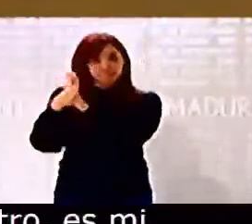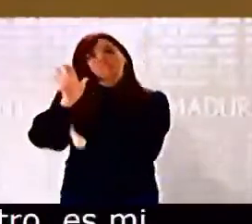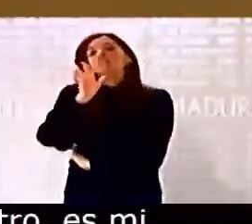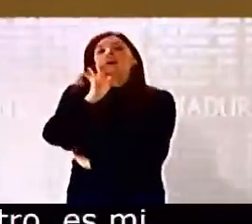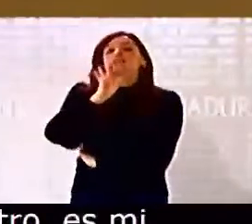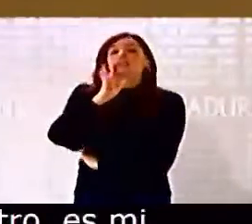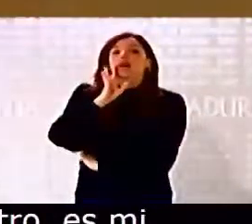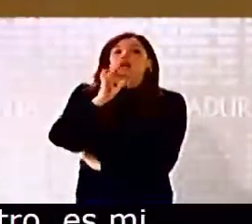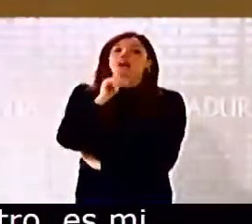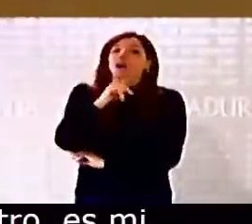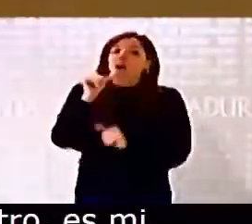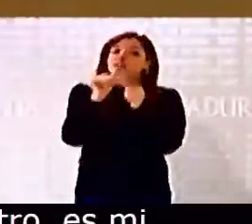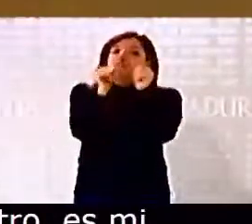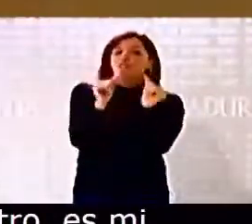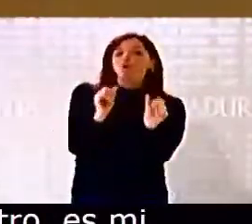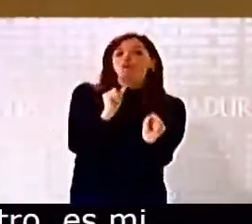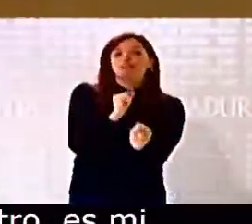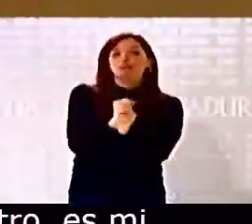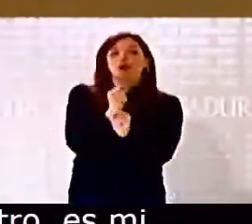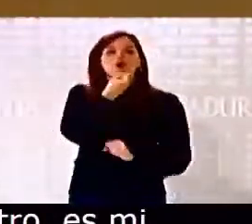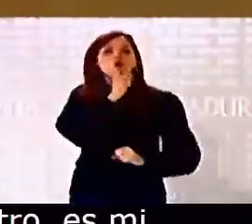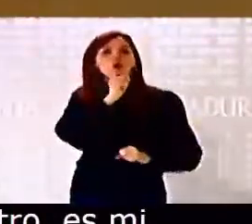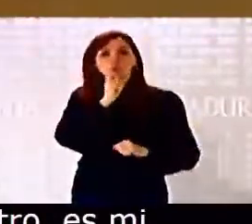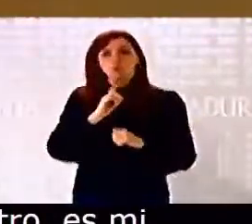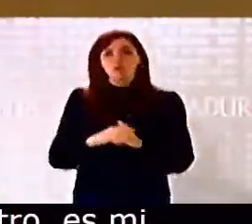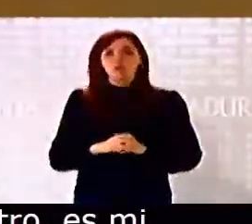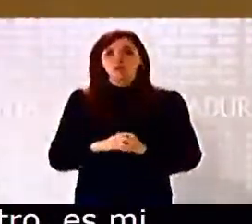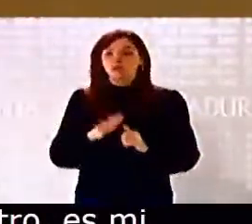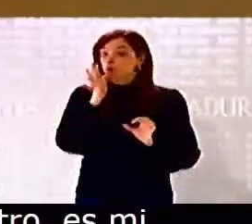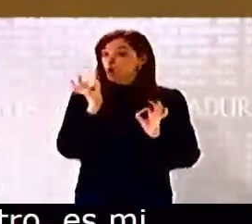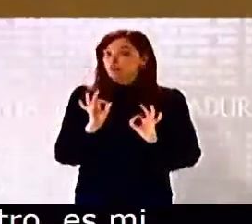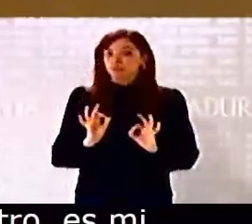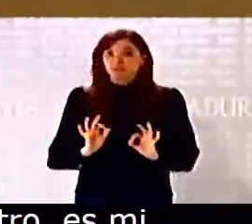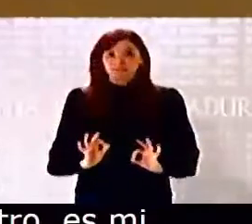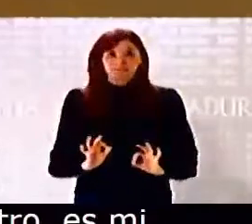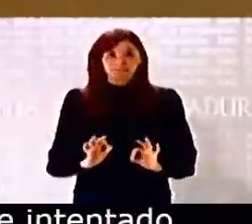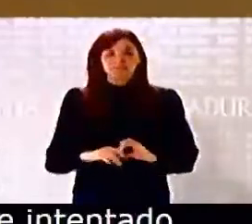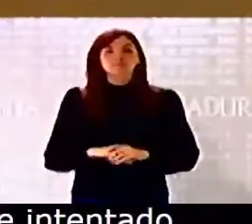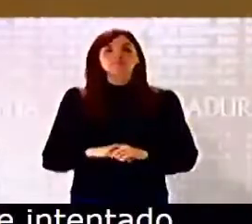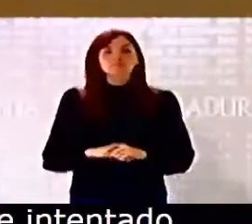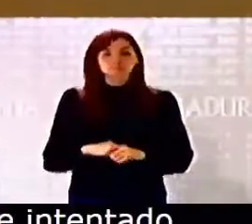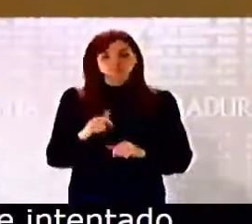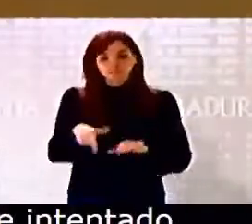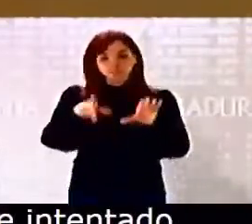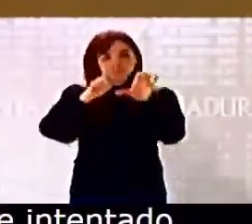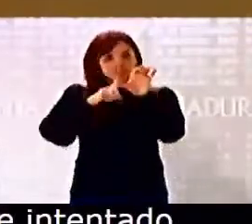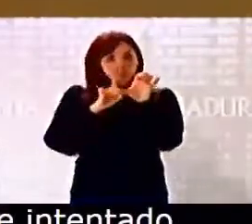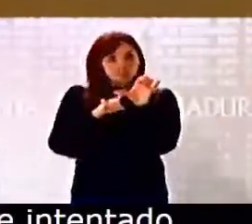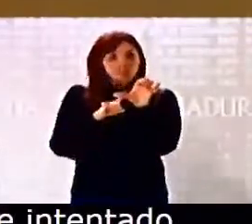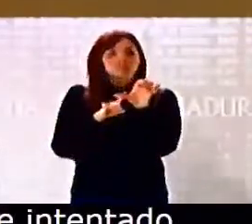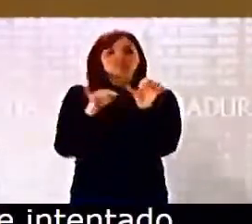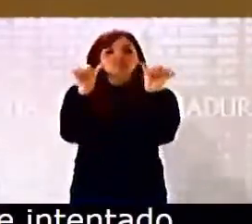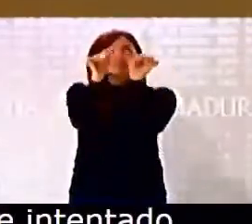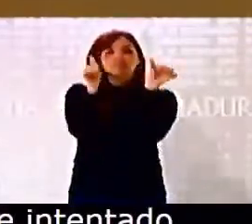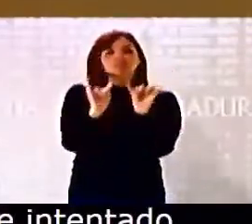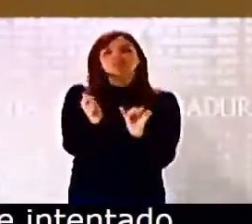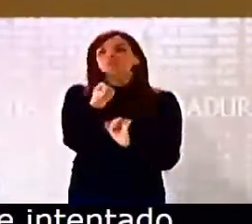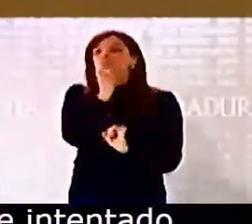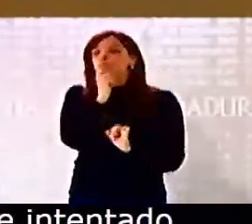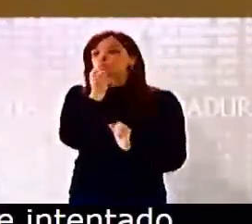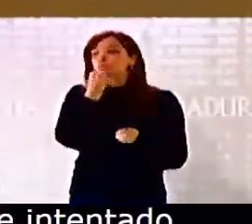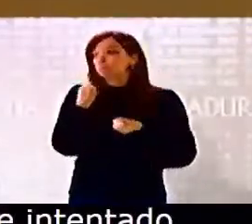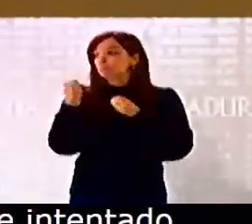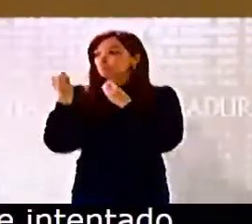este Gobierno, porque eso ya en sí mismo es un posicionamiento político. Y es que Extremadura no va a adelantar